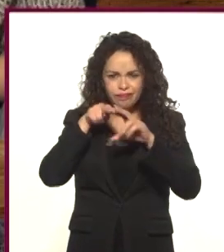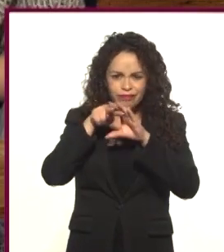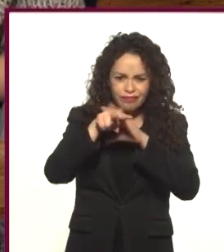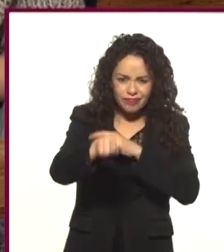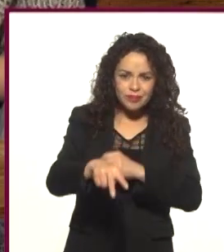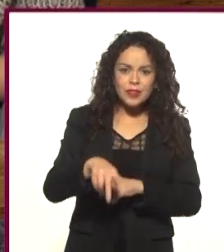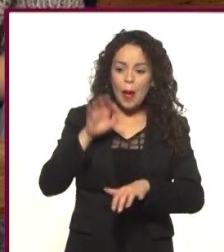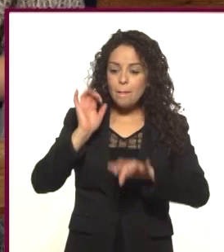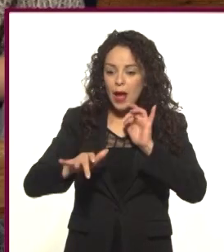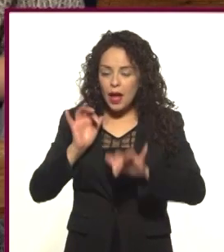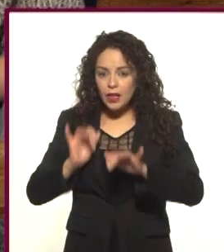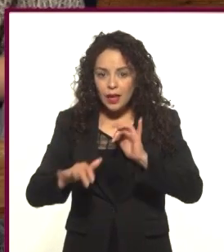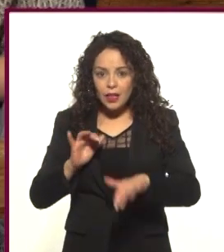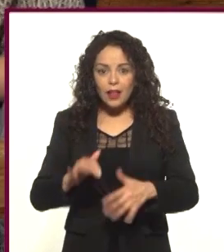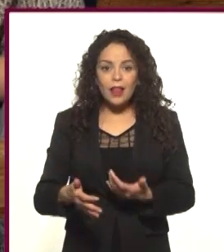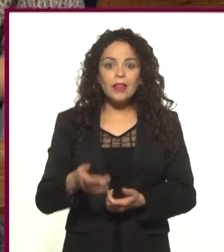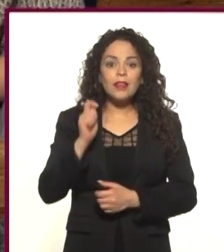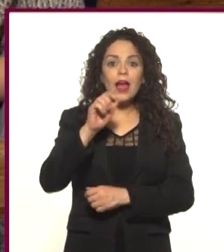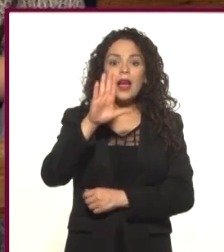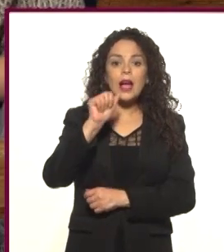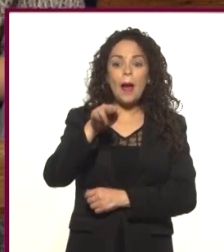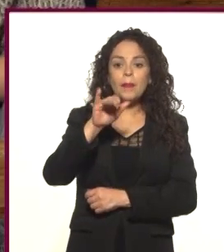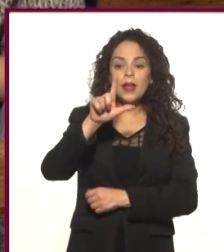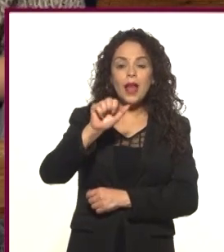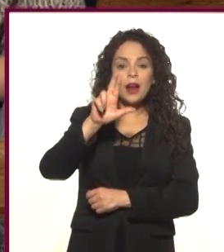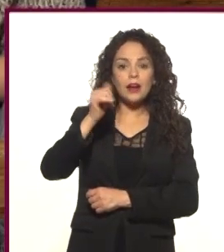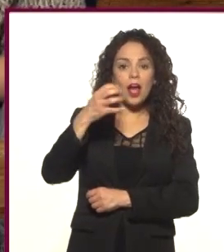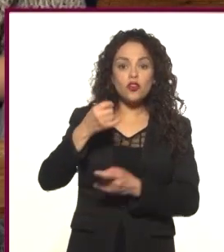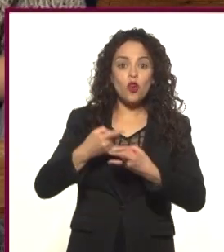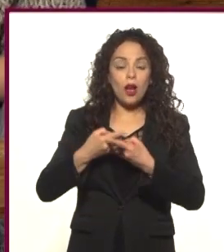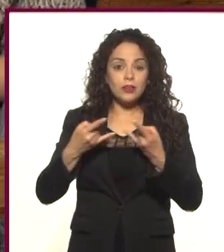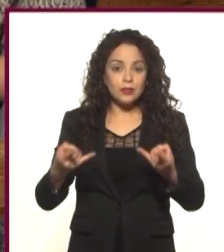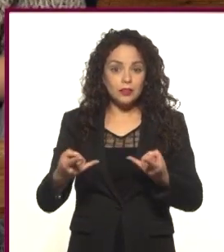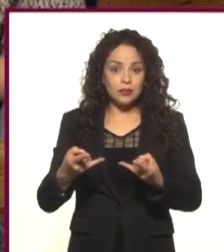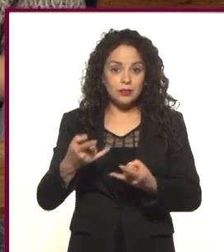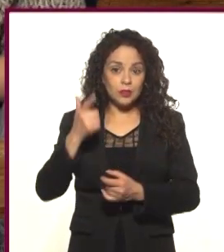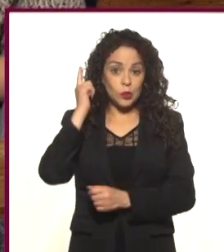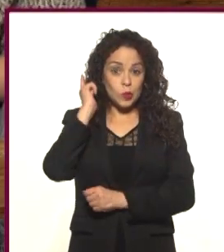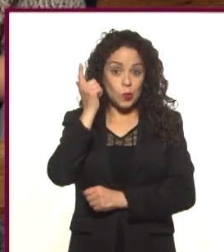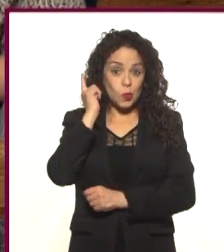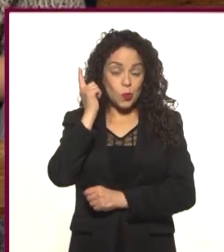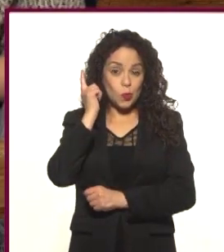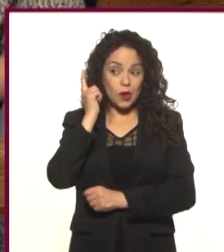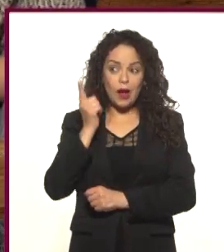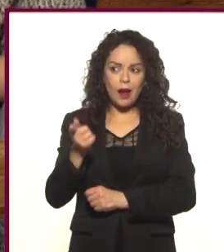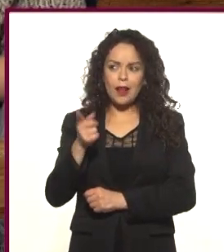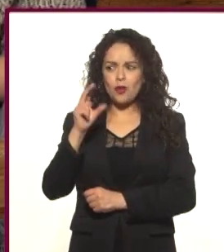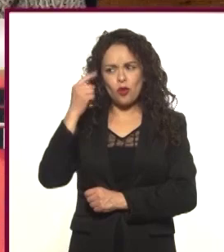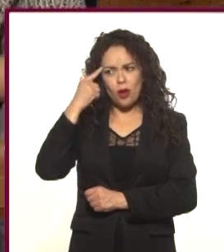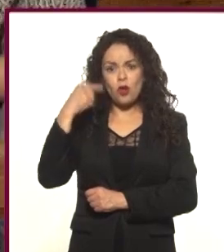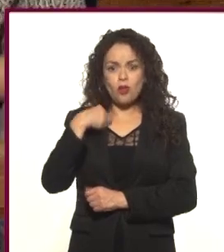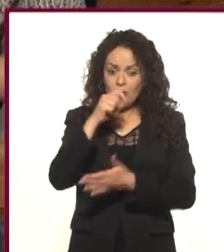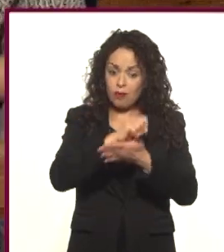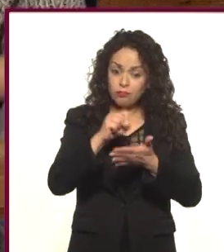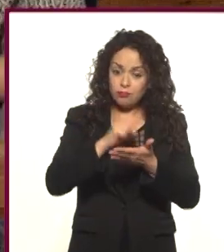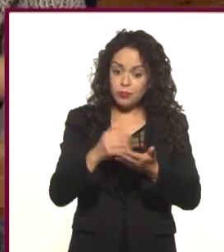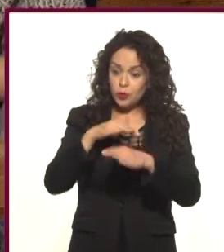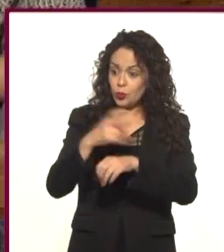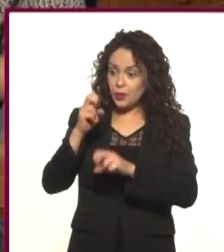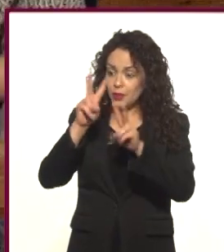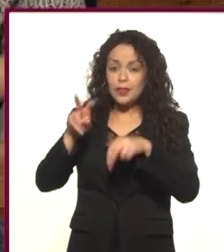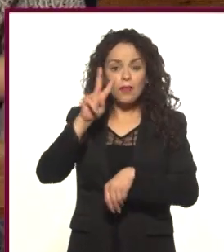máquina de escribir. Pudimos rescatar la historia de Camila Rayo. Espero no te moleste que seguí escribiendo un poquito sobre ella. Se me